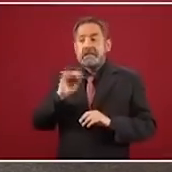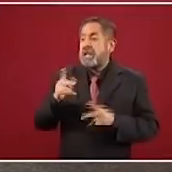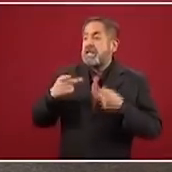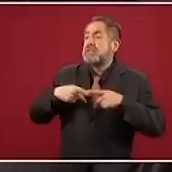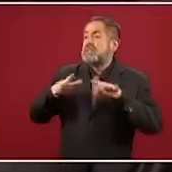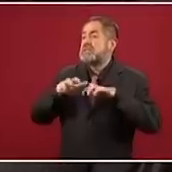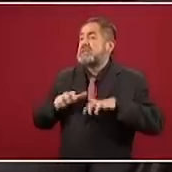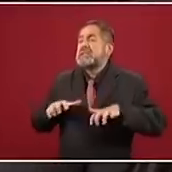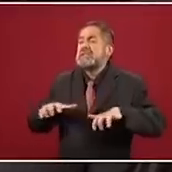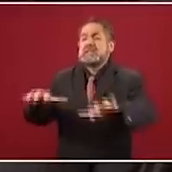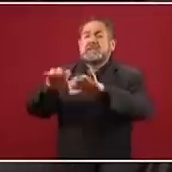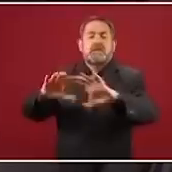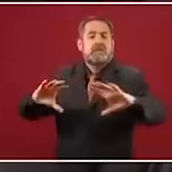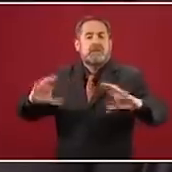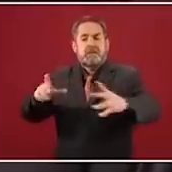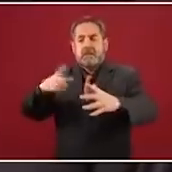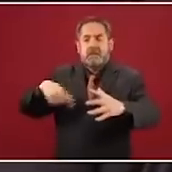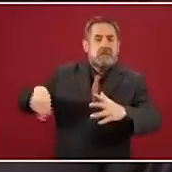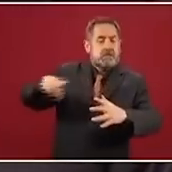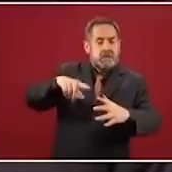colectiva dispuesta